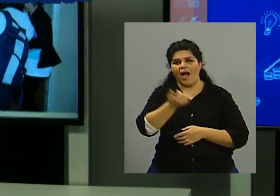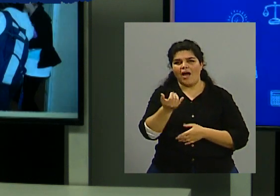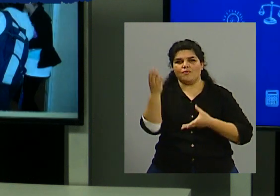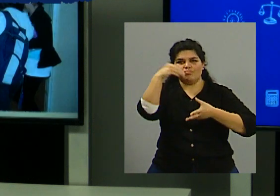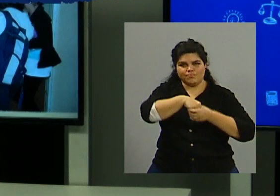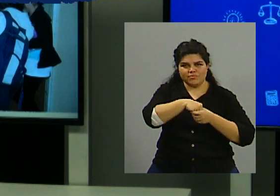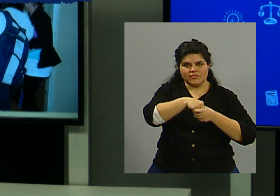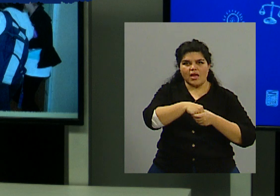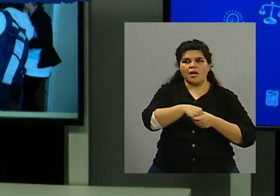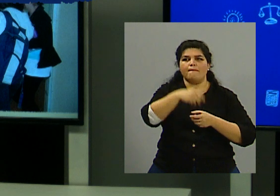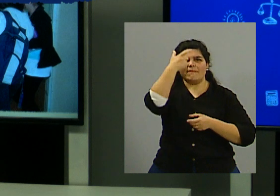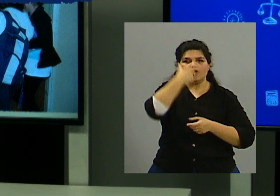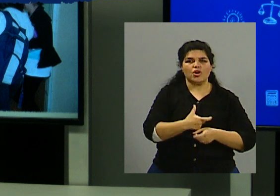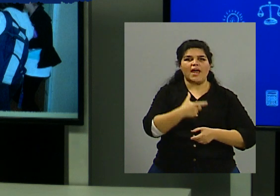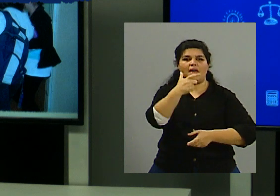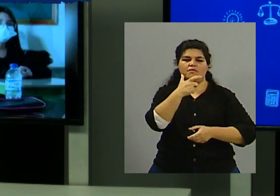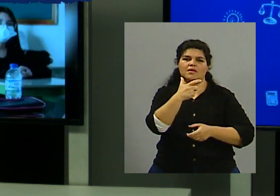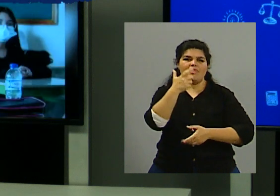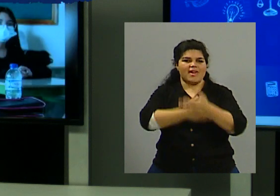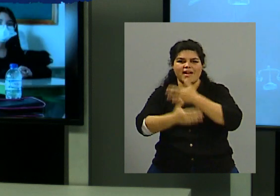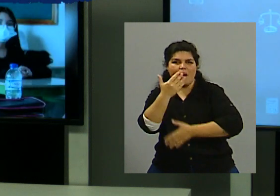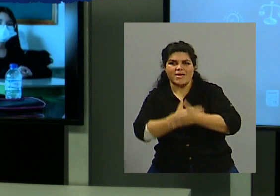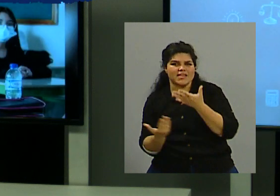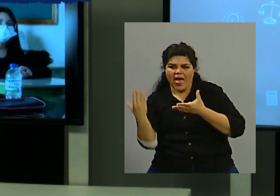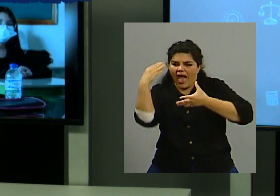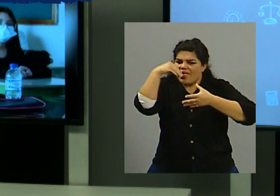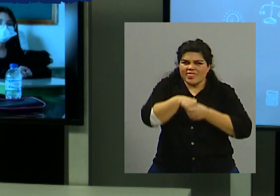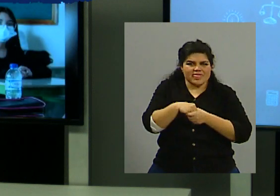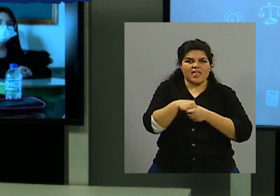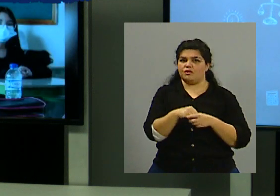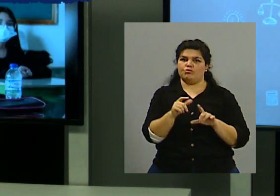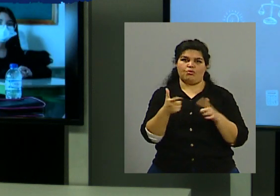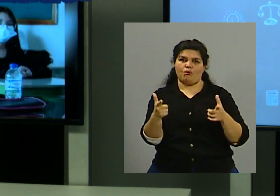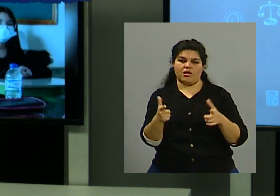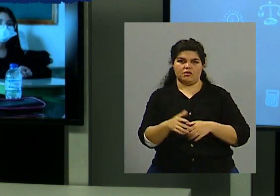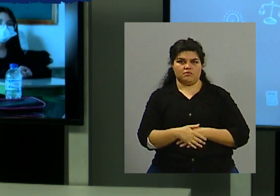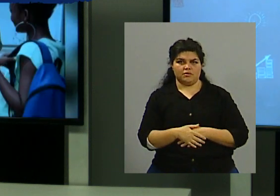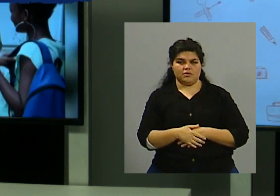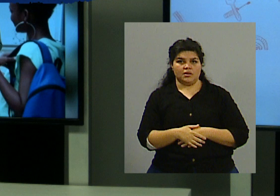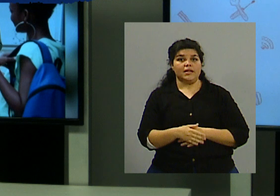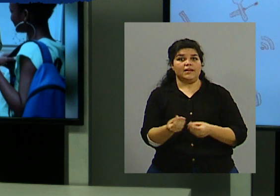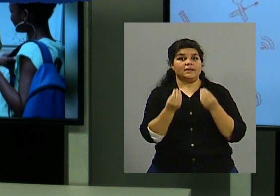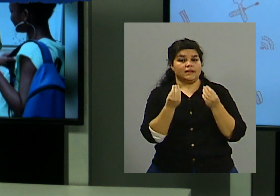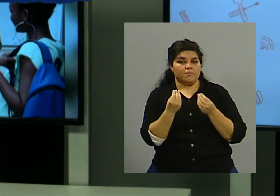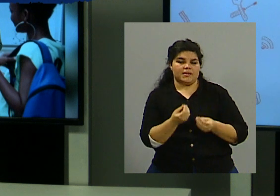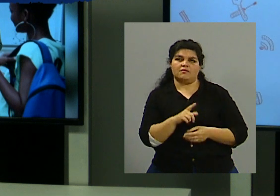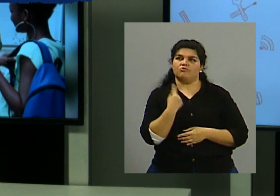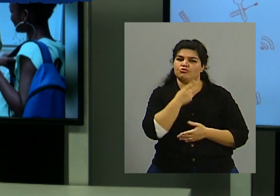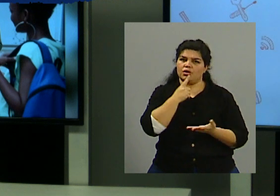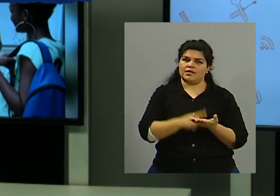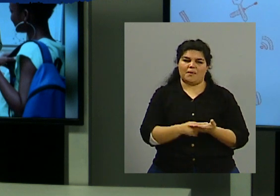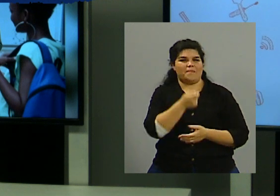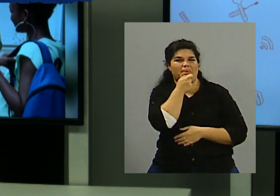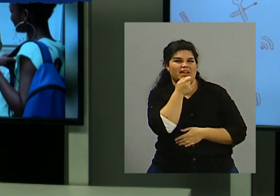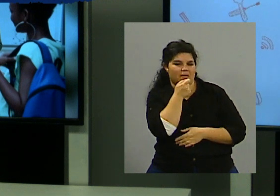la persona con discapacidad. A eso me refiero. Sí. Que cuando vos tomás una decisión, a ver, yo puedo tomar